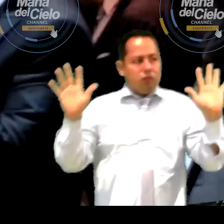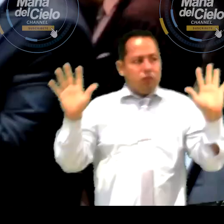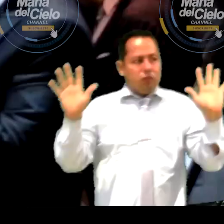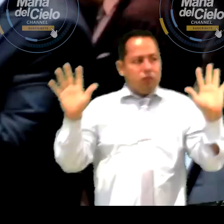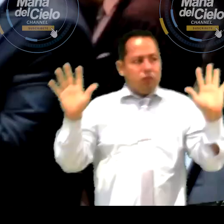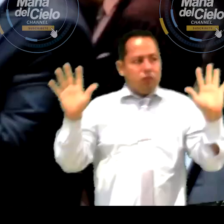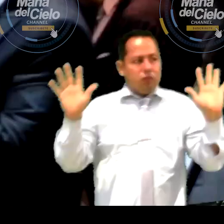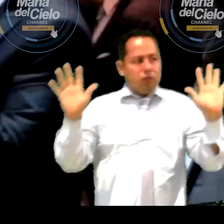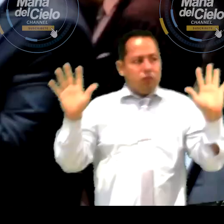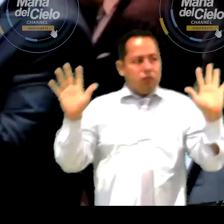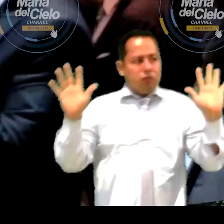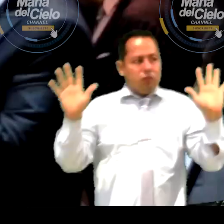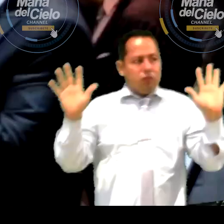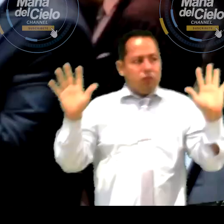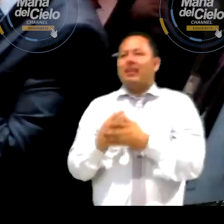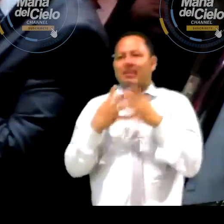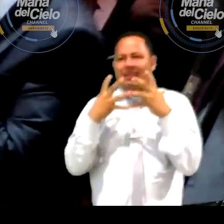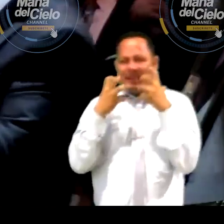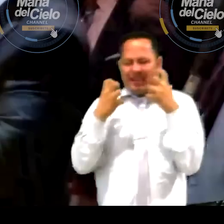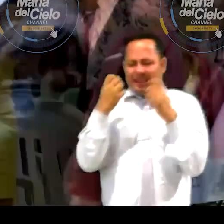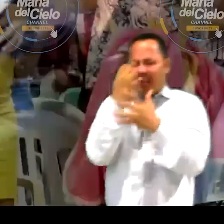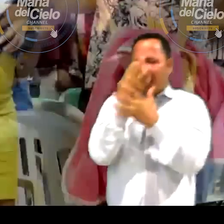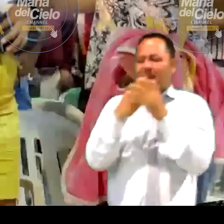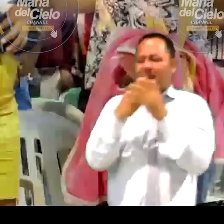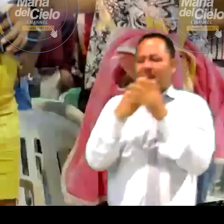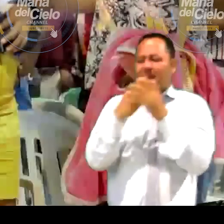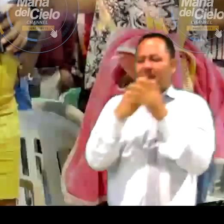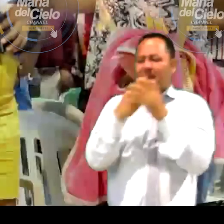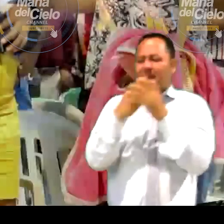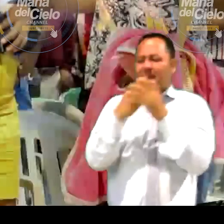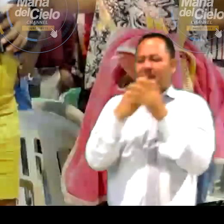Levánteme en la mano los que necesitan un milagro esta noche. Levanten la mano.